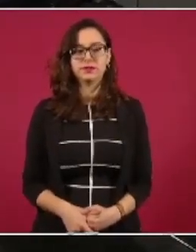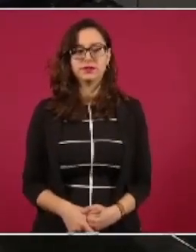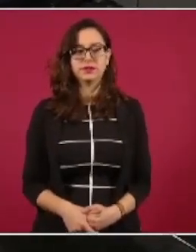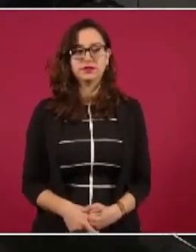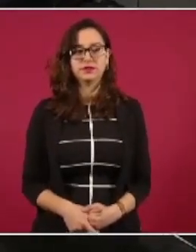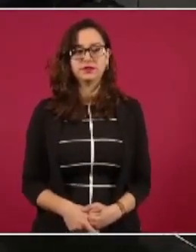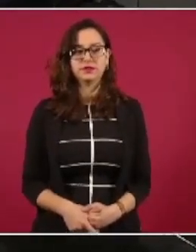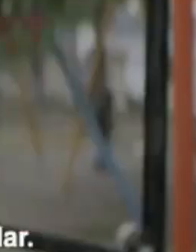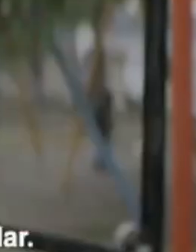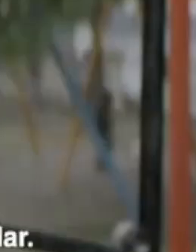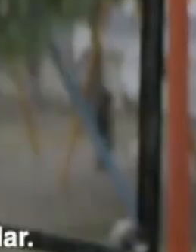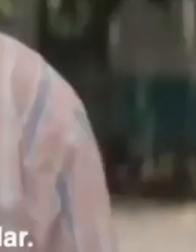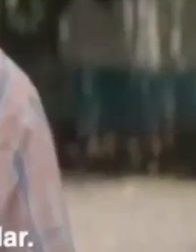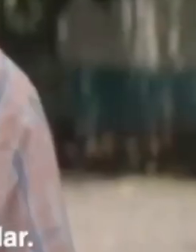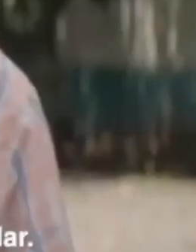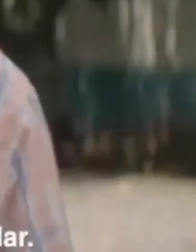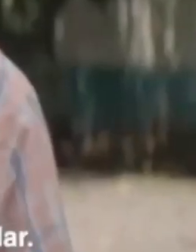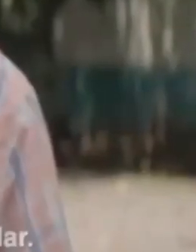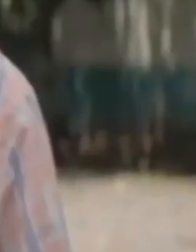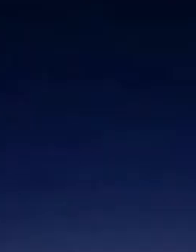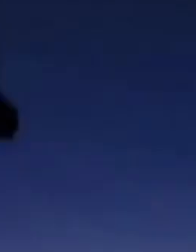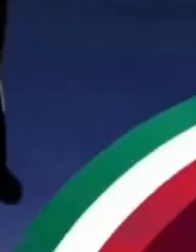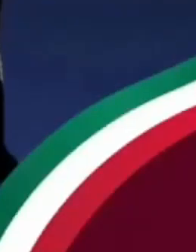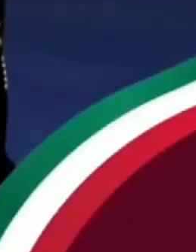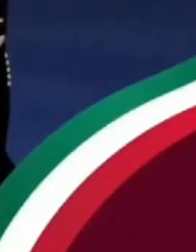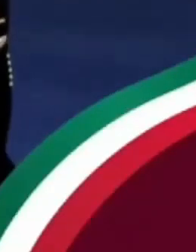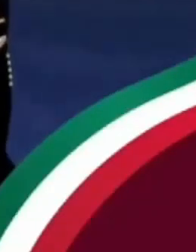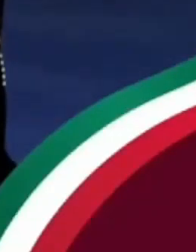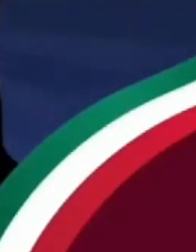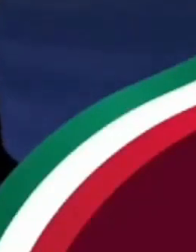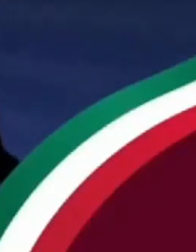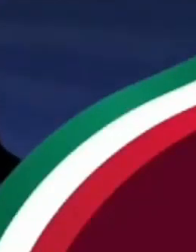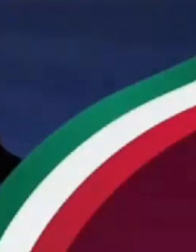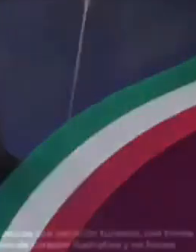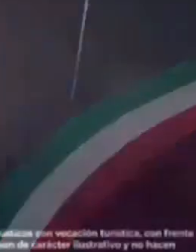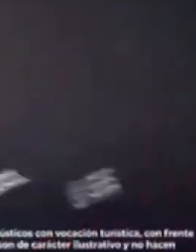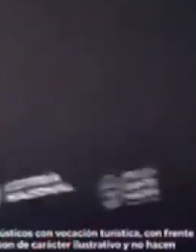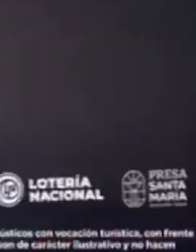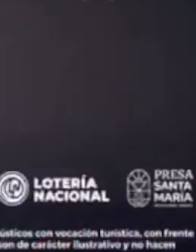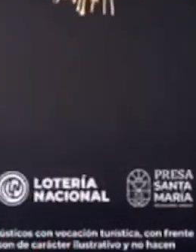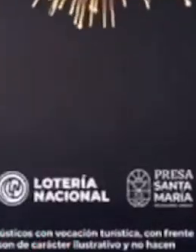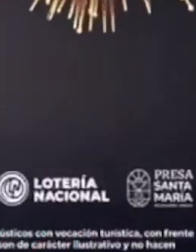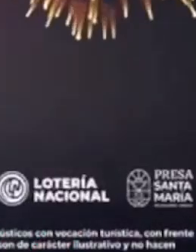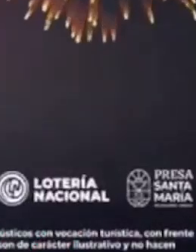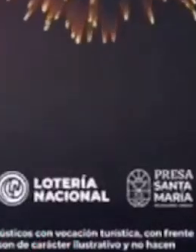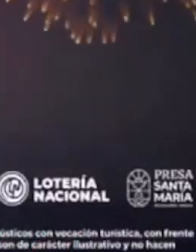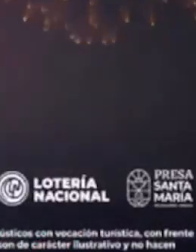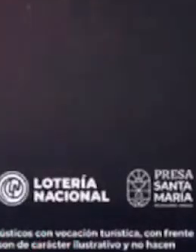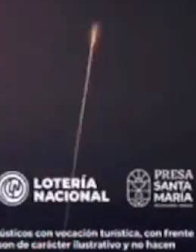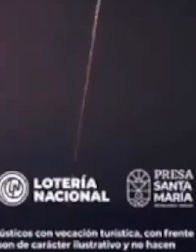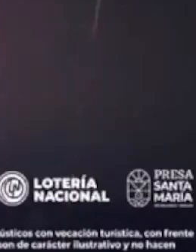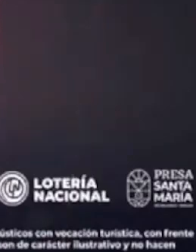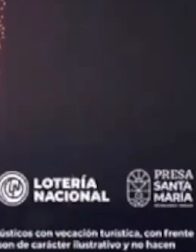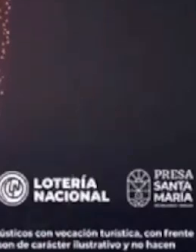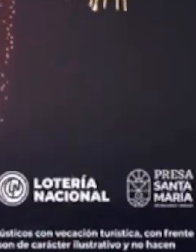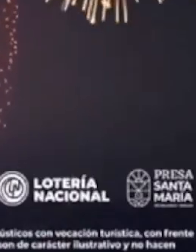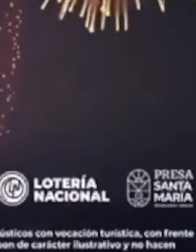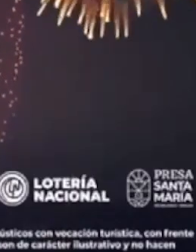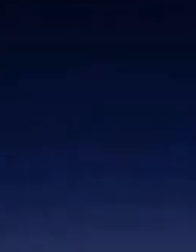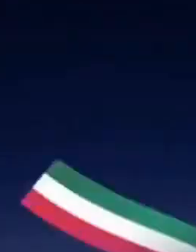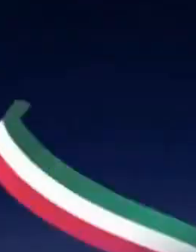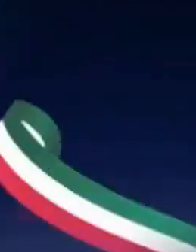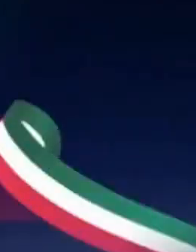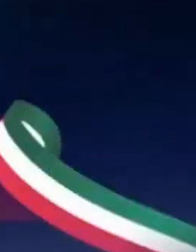Nacional, sabemos que a los mexicanos nos gusta ayudar. Compra tu cachito y participa en el gran sorteo especial este 15 de